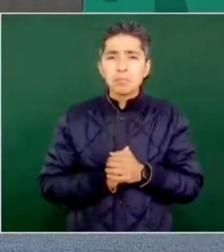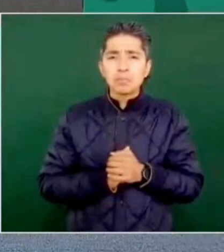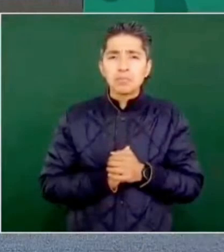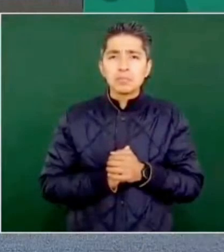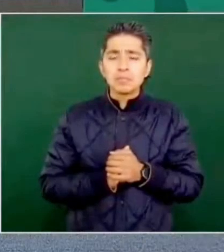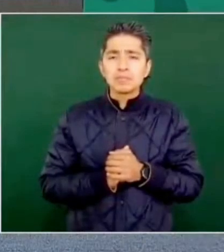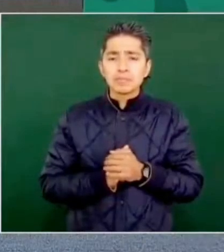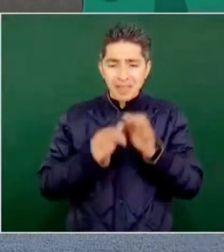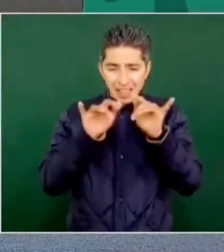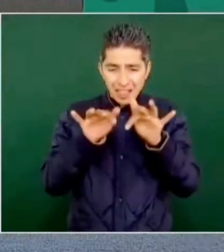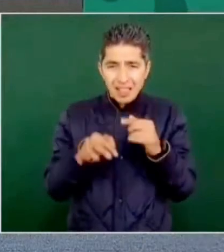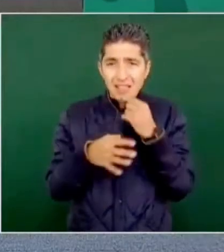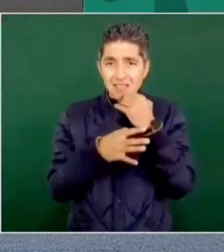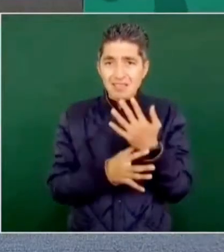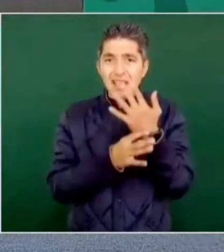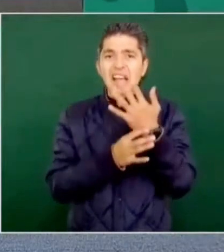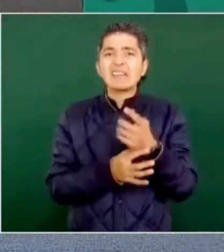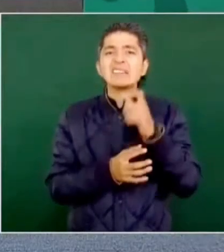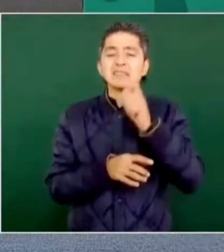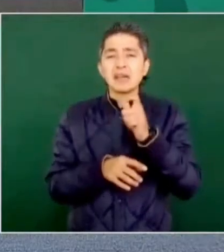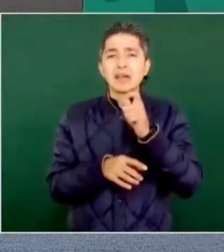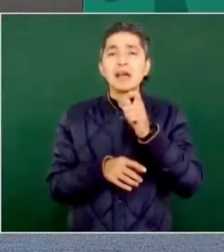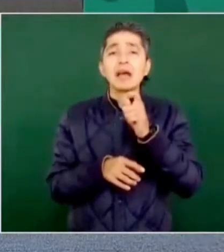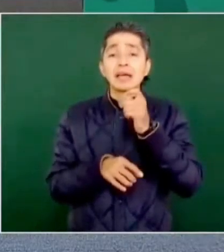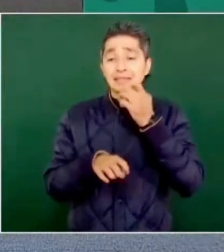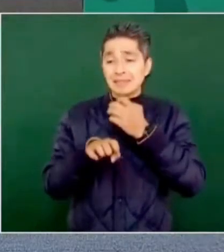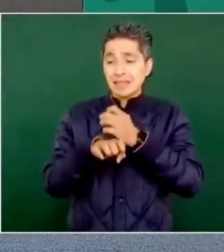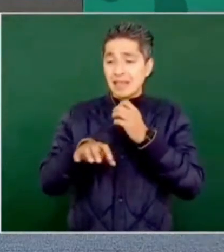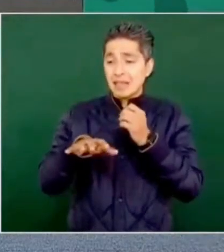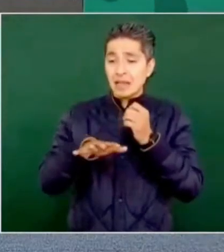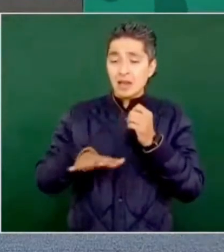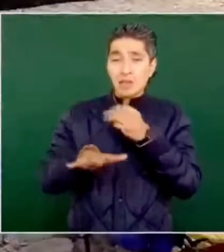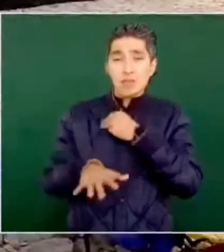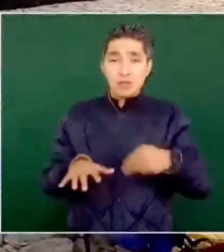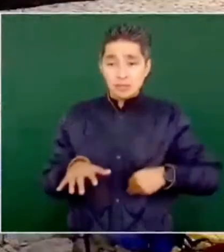se habla de las autoridades locales y se habla